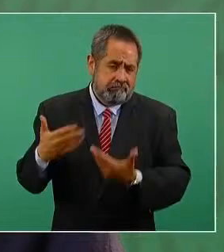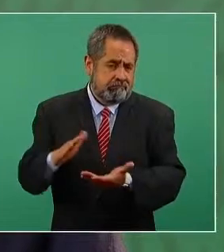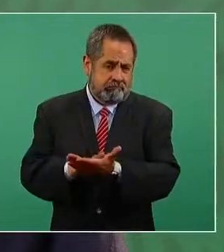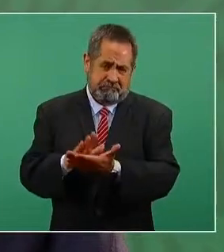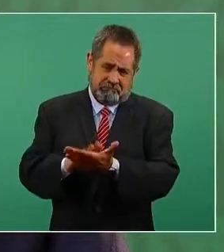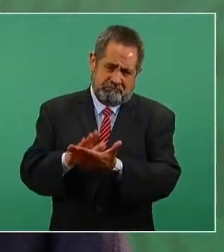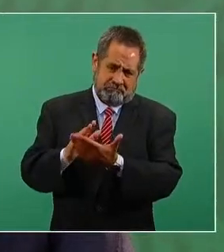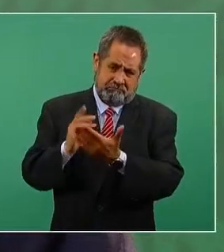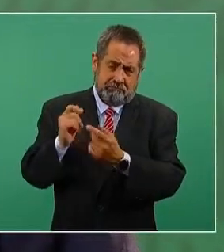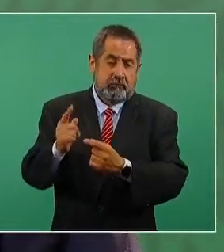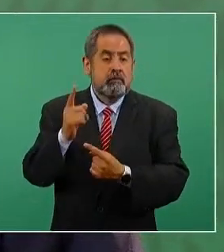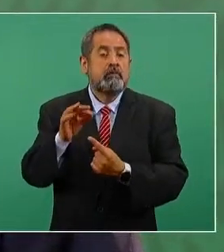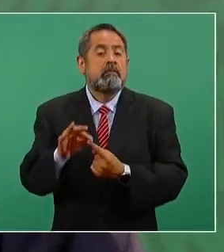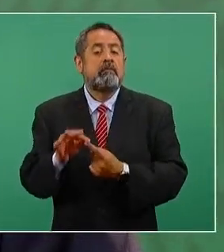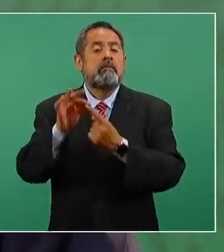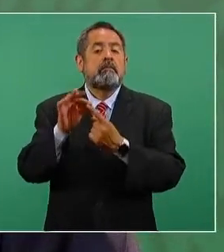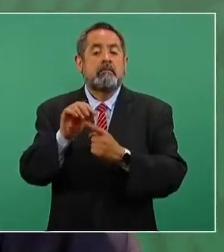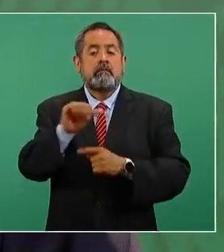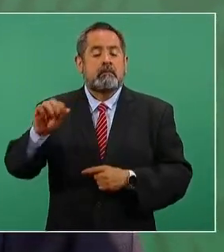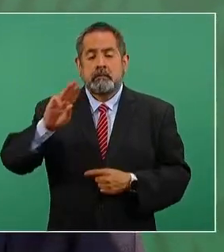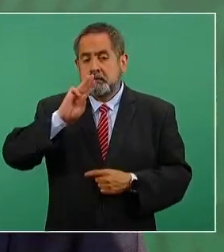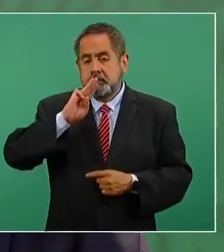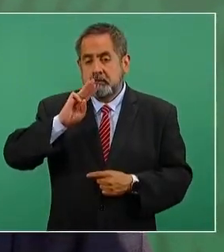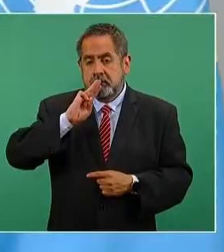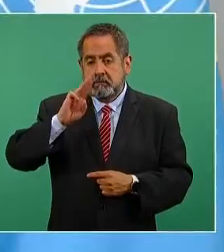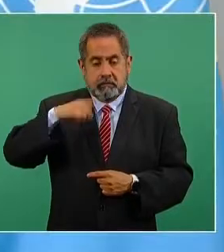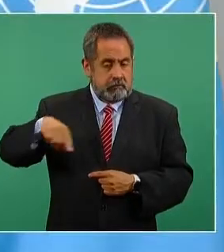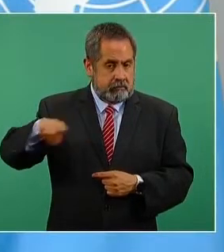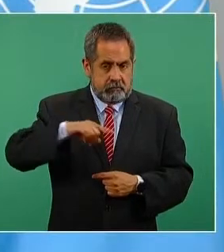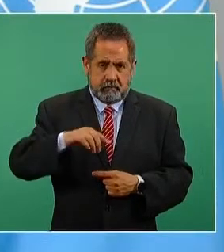y de manera especial a las mamás,